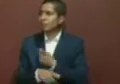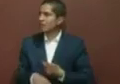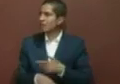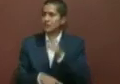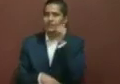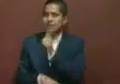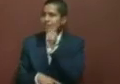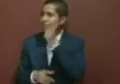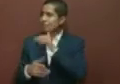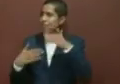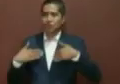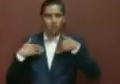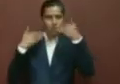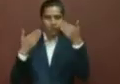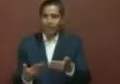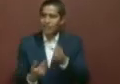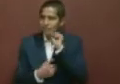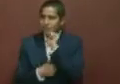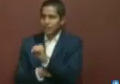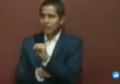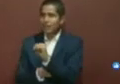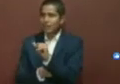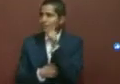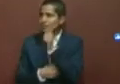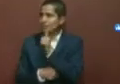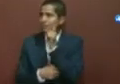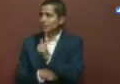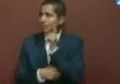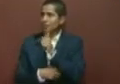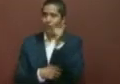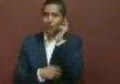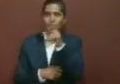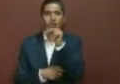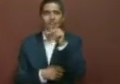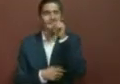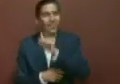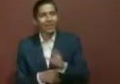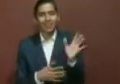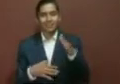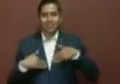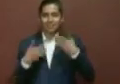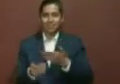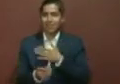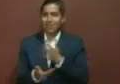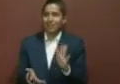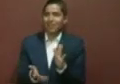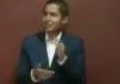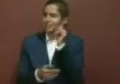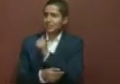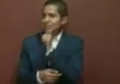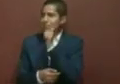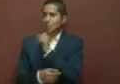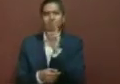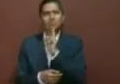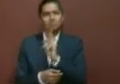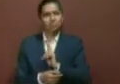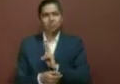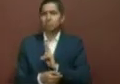Siempre tengo confianza en que sí, y espero que no me falle mi confianza. Yo, siempre ha habido